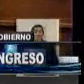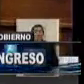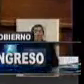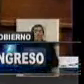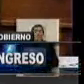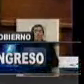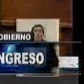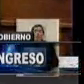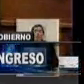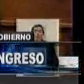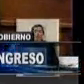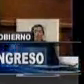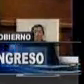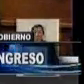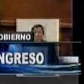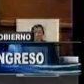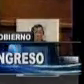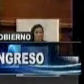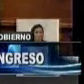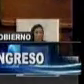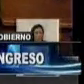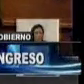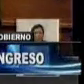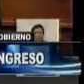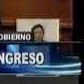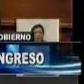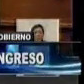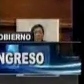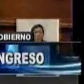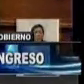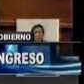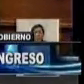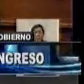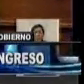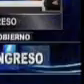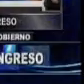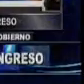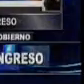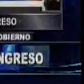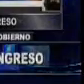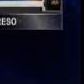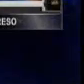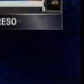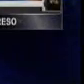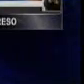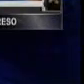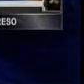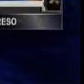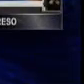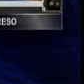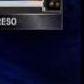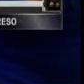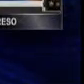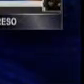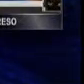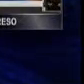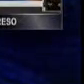hasta altas horas de la noche y será maratónica. Esa es la información desde el Congreso, Laura. Melissa, muchas gracias por